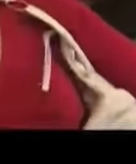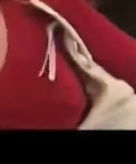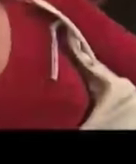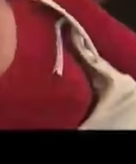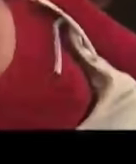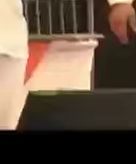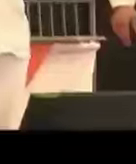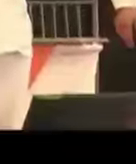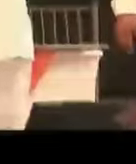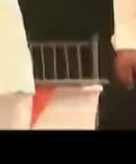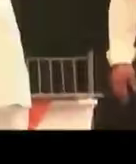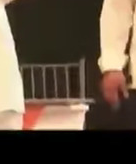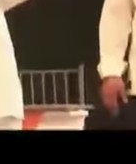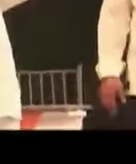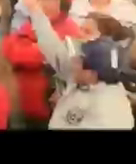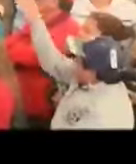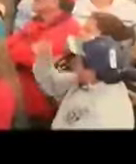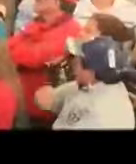invitado.